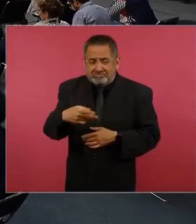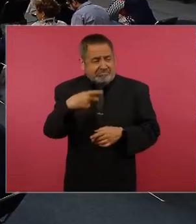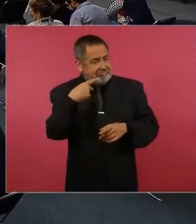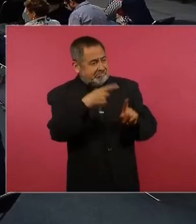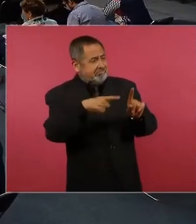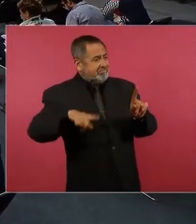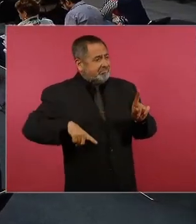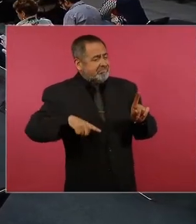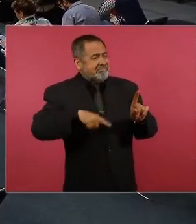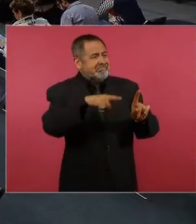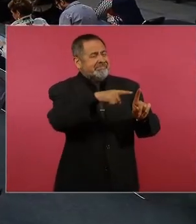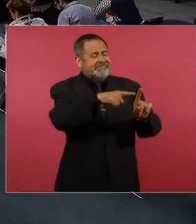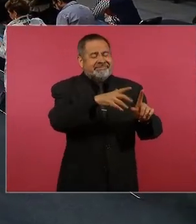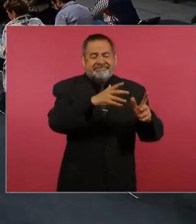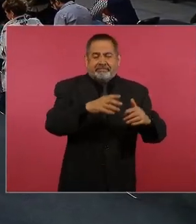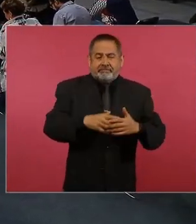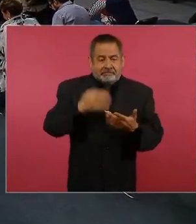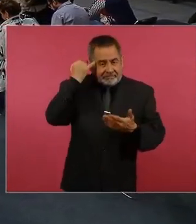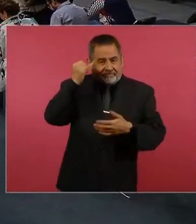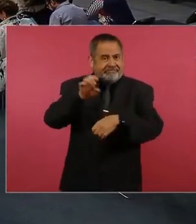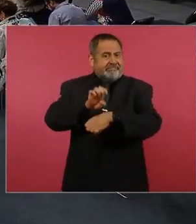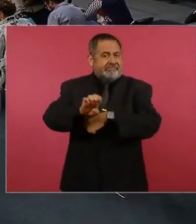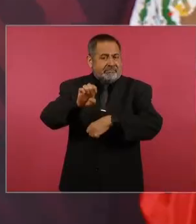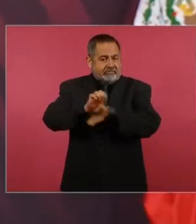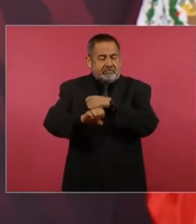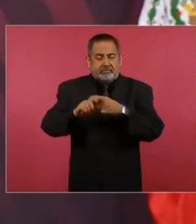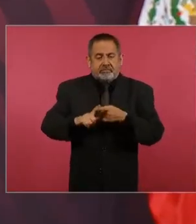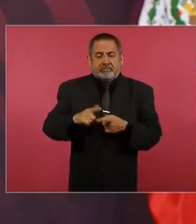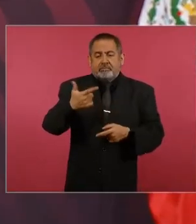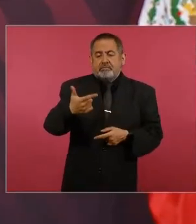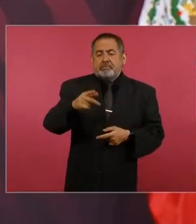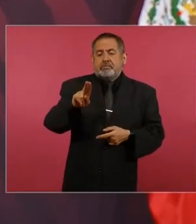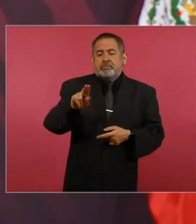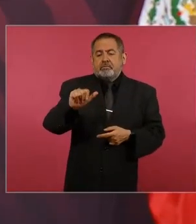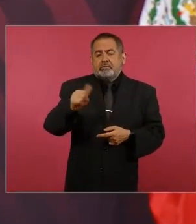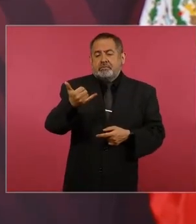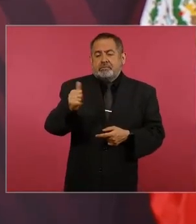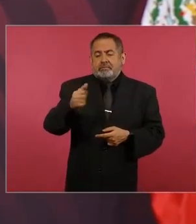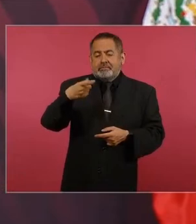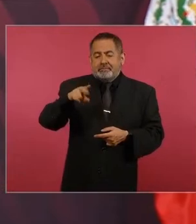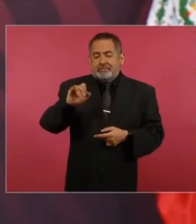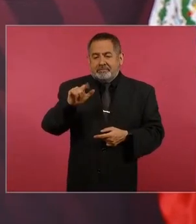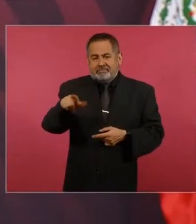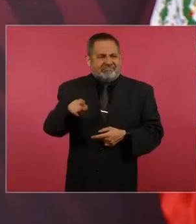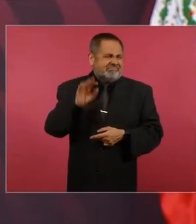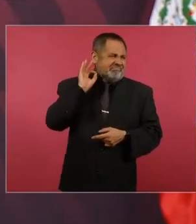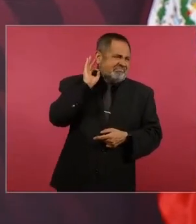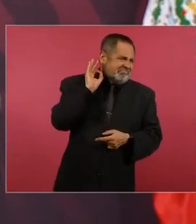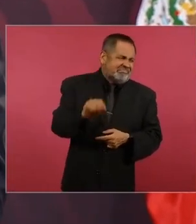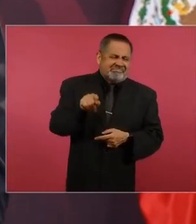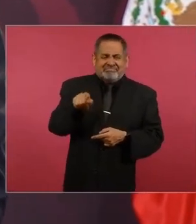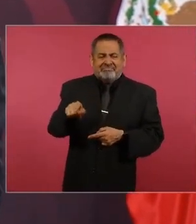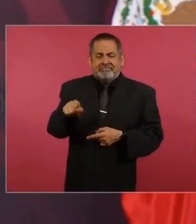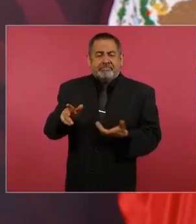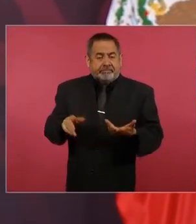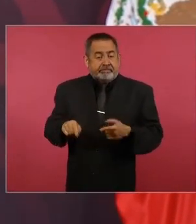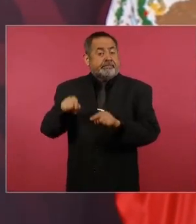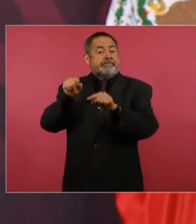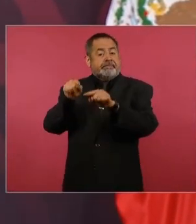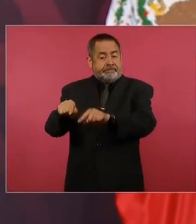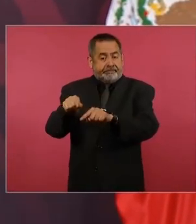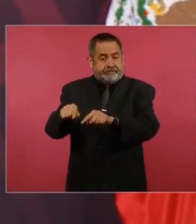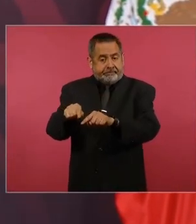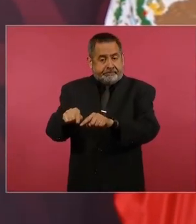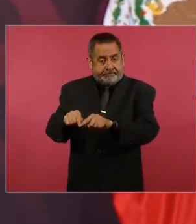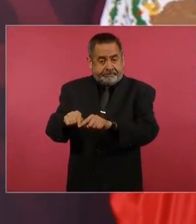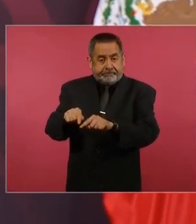Imagínense, Ecuador, Guayaquil, ahí fue donde